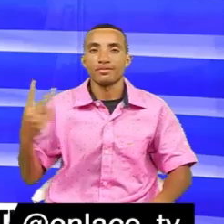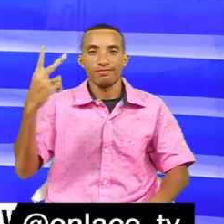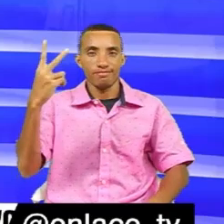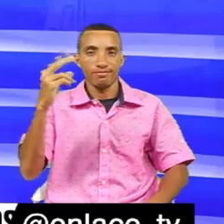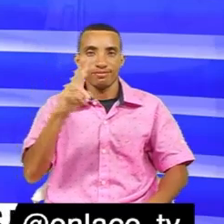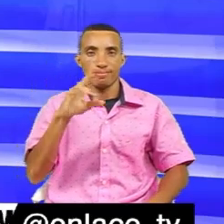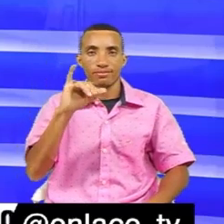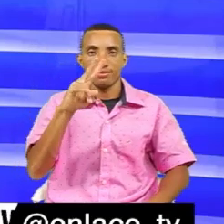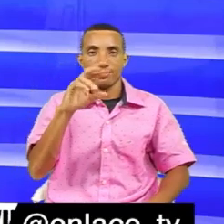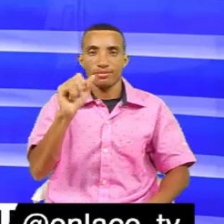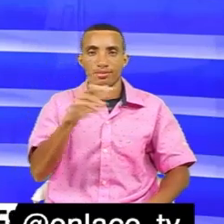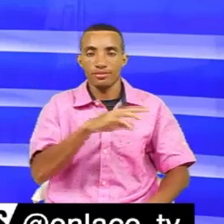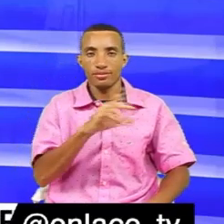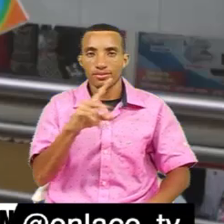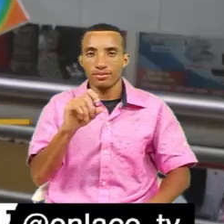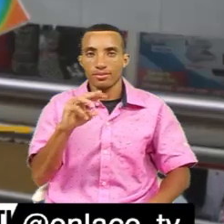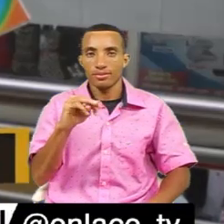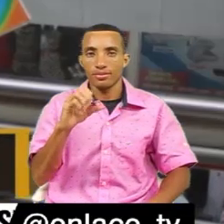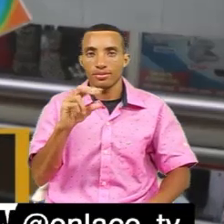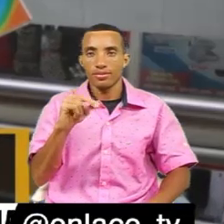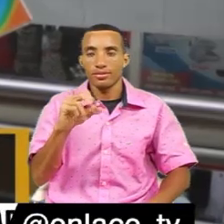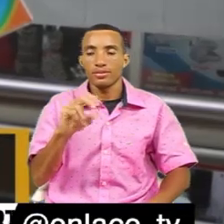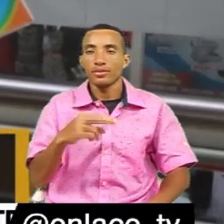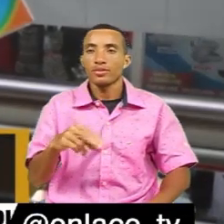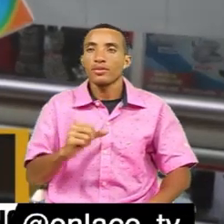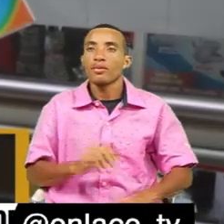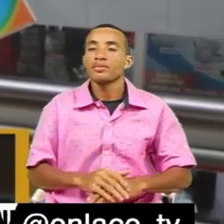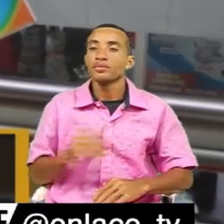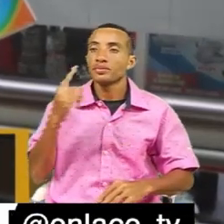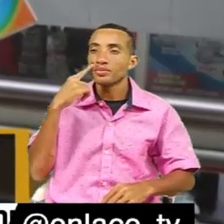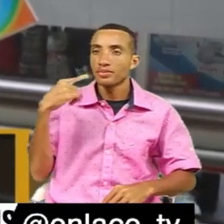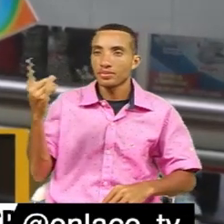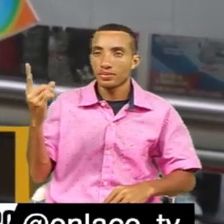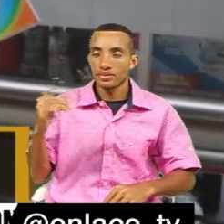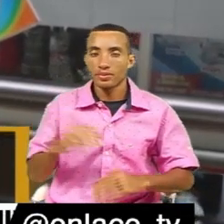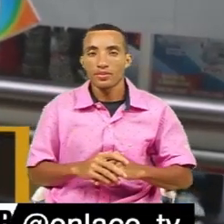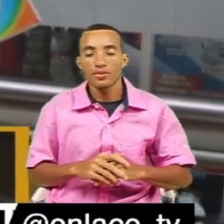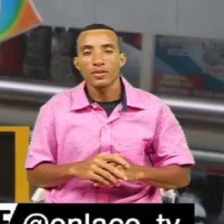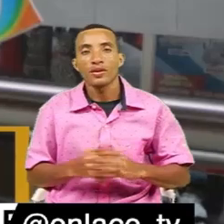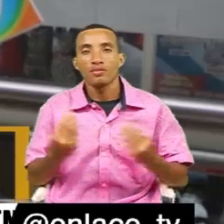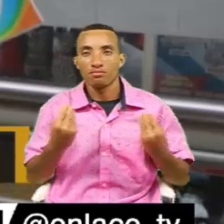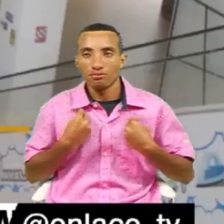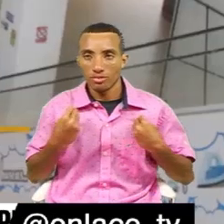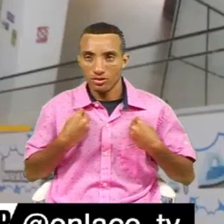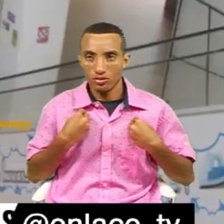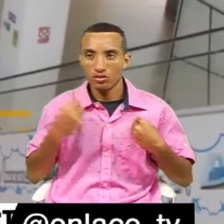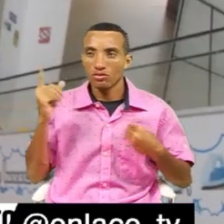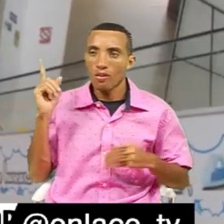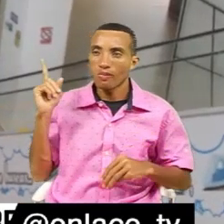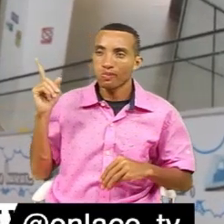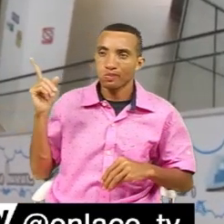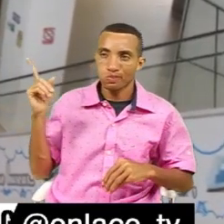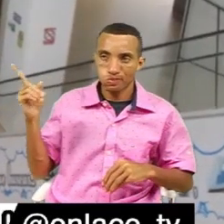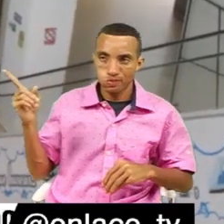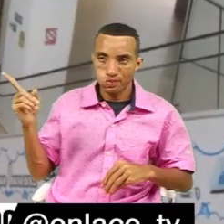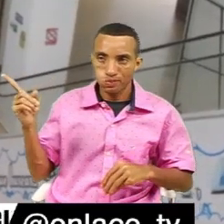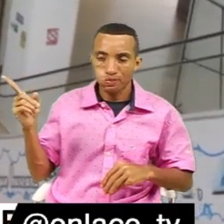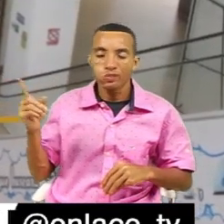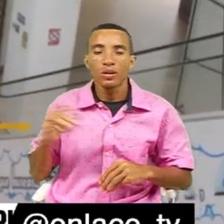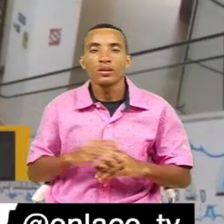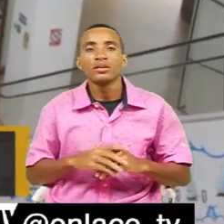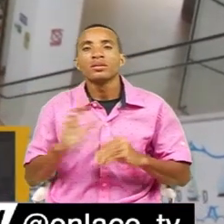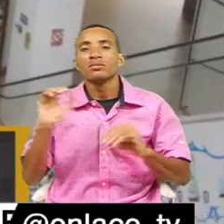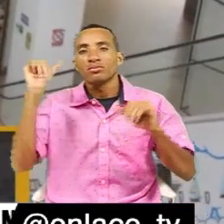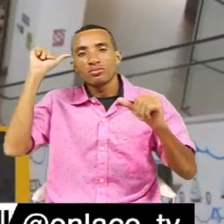Enlace Televisión. Con una transmisión en vivo y en directo del programa Viva la Mañana, el Centro Popular Comercial CPC celebrará